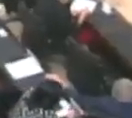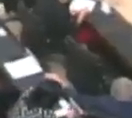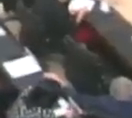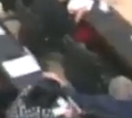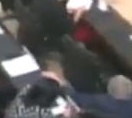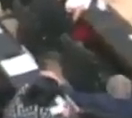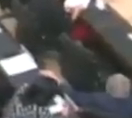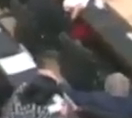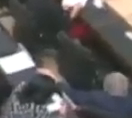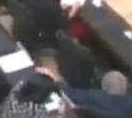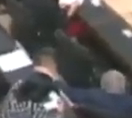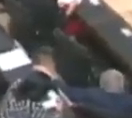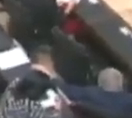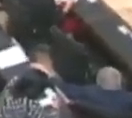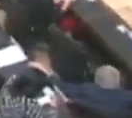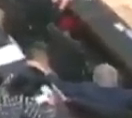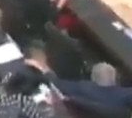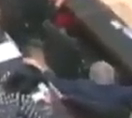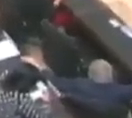Sí, buenas tardes,